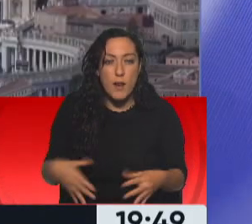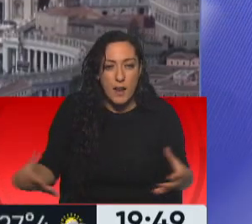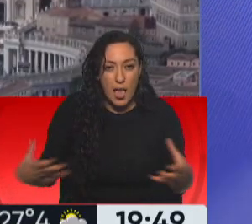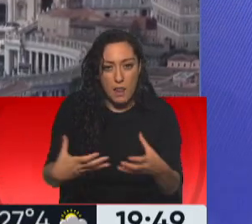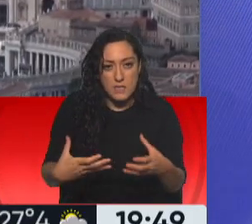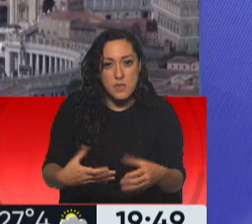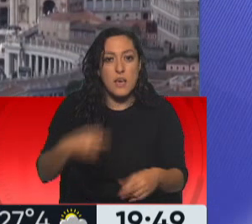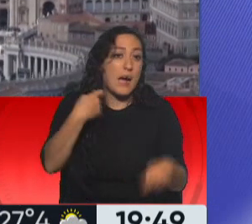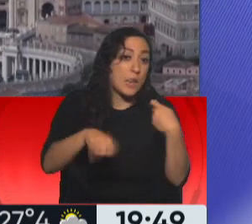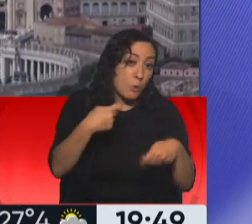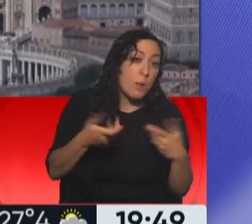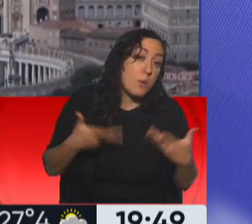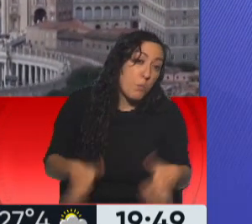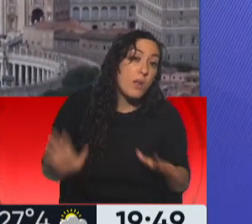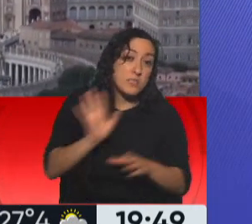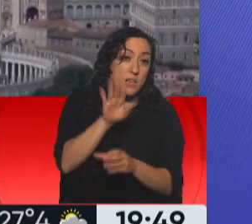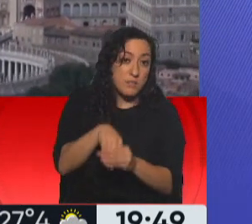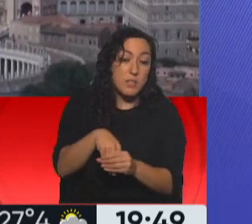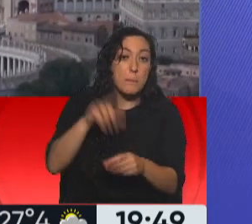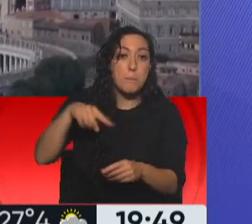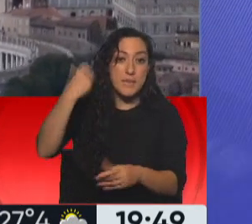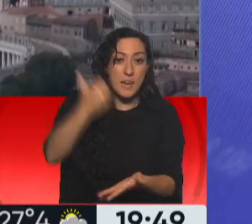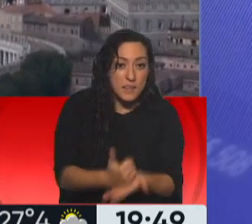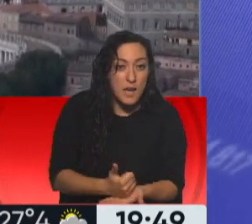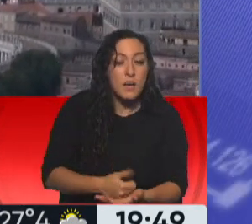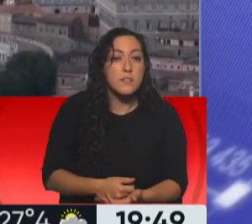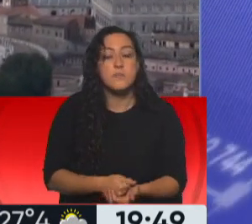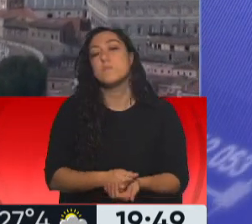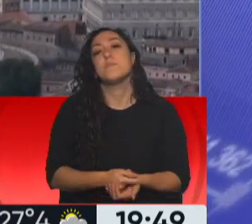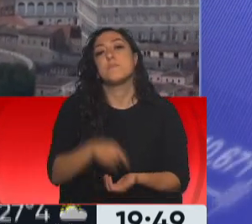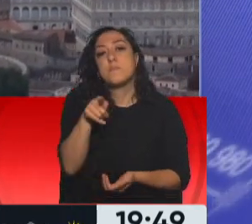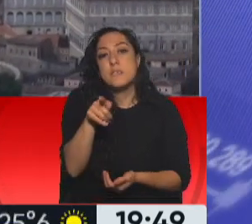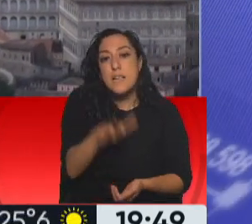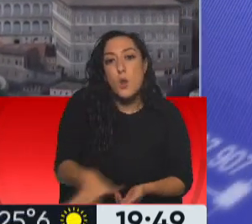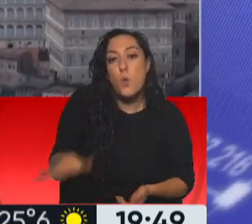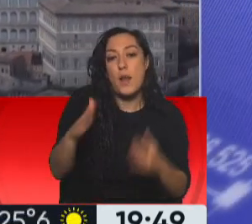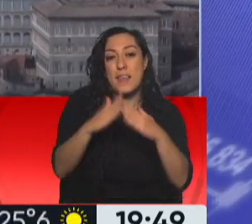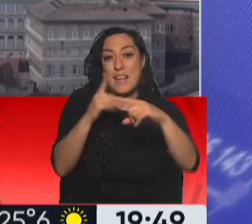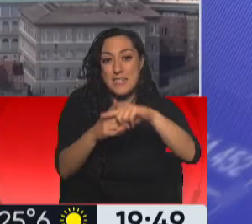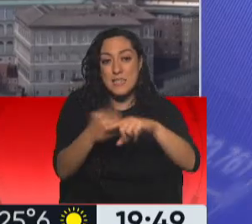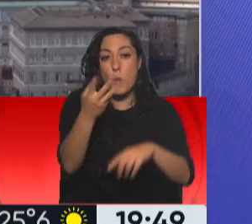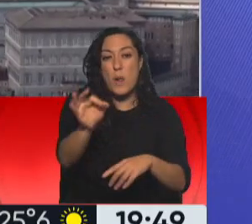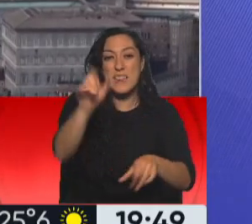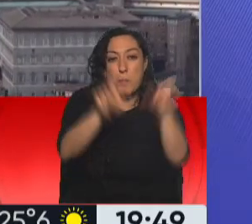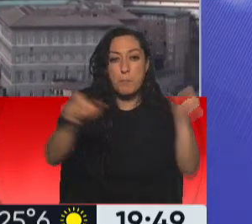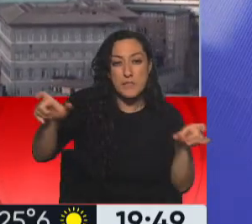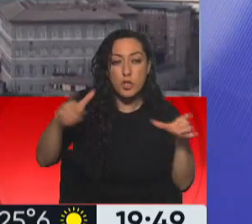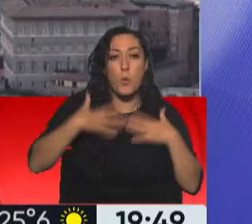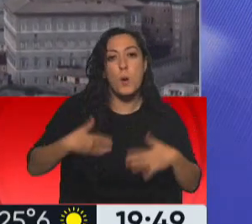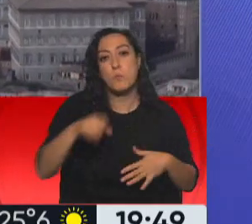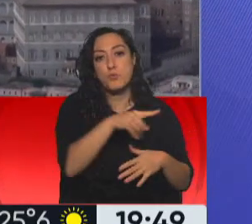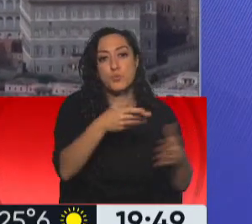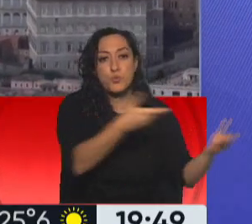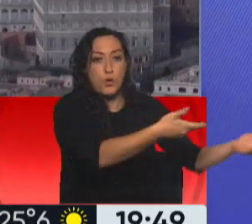Un cartonero puede llegar a ser uno de ellos. Mañana estará presente. En este lugar habrá 40 personas recibiendo el cuerpo de